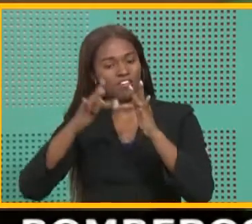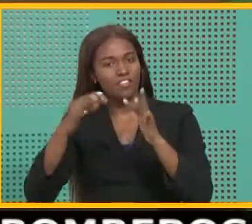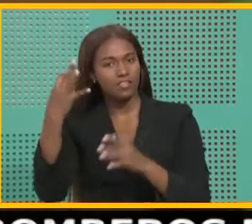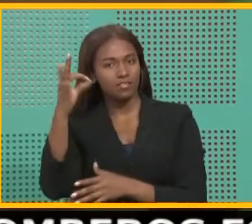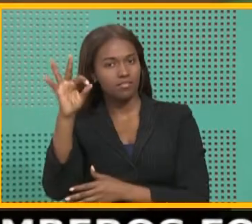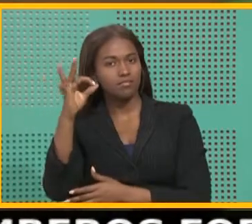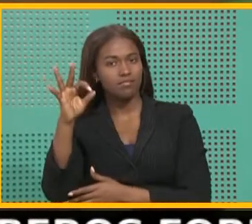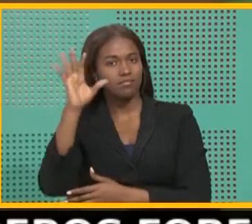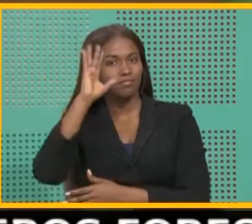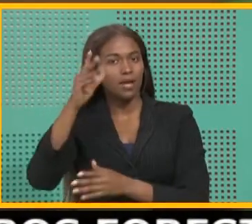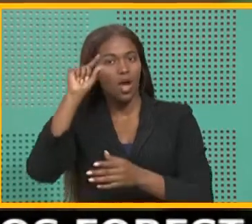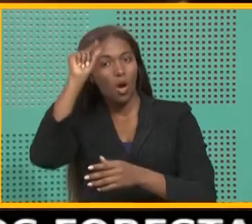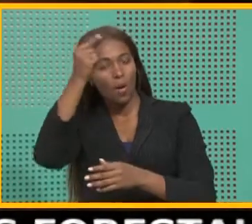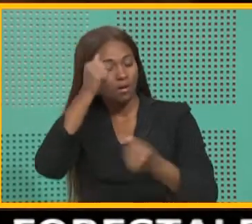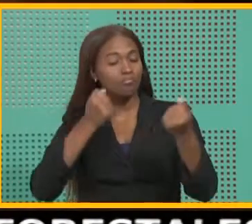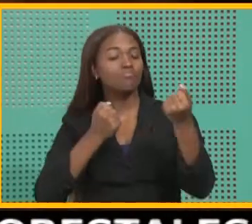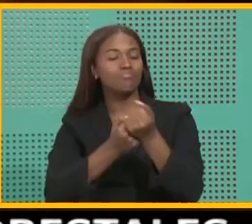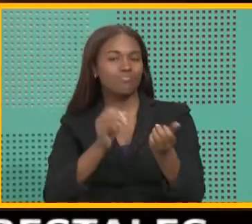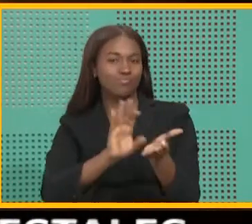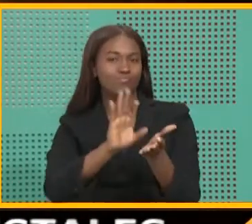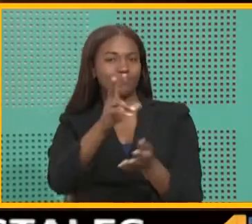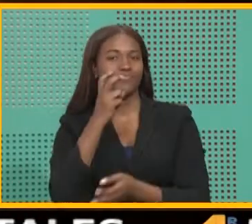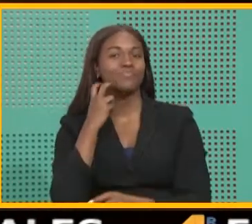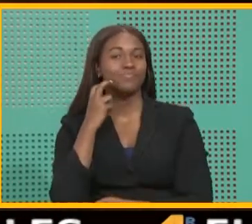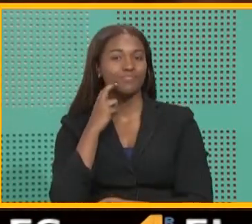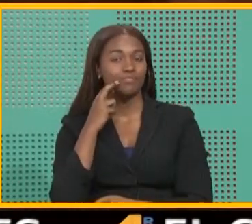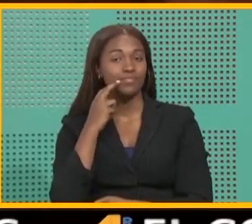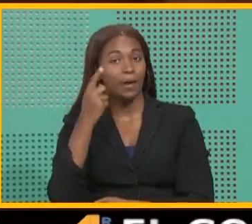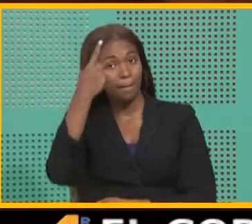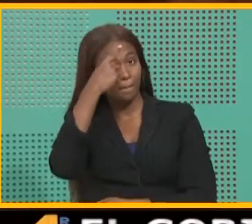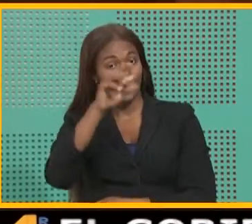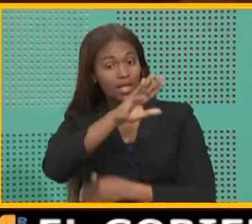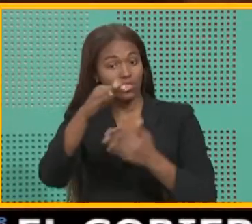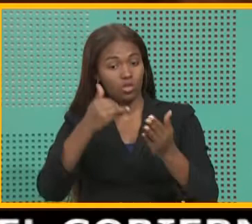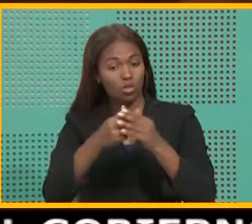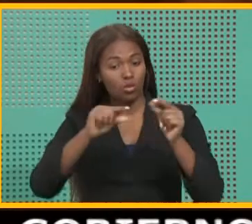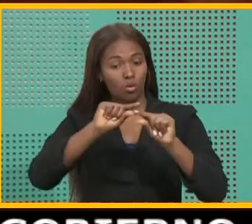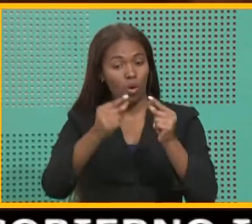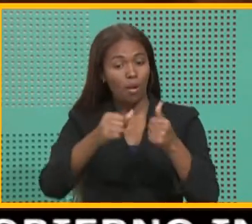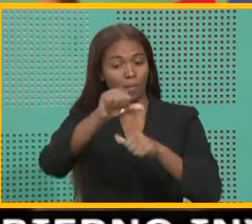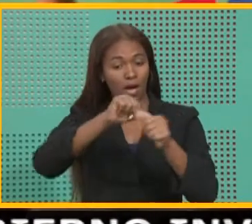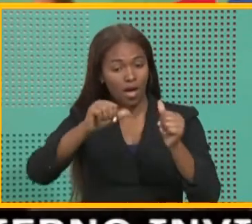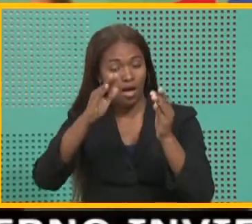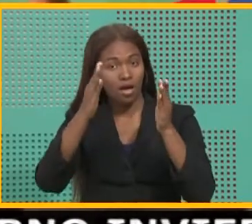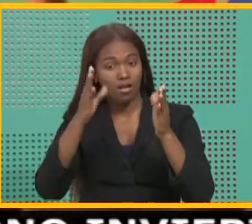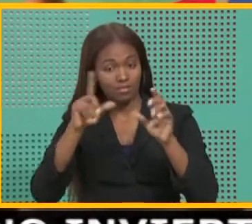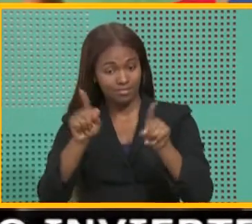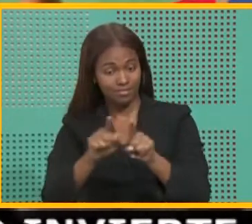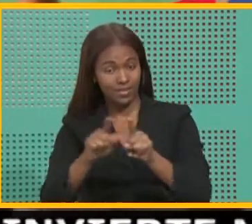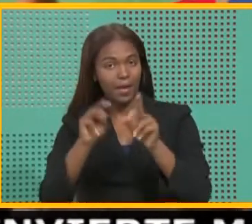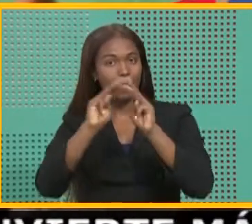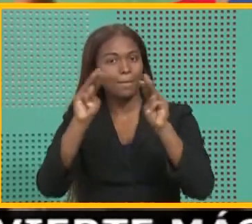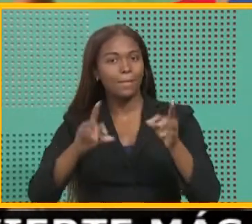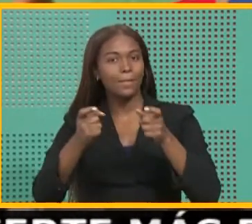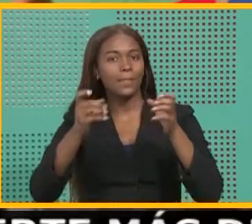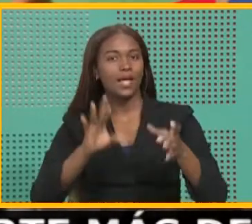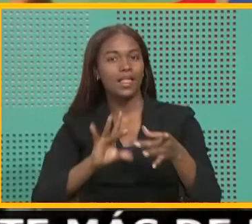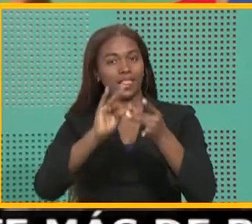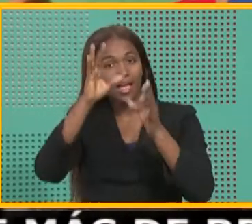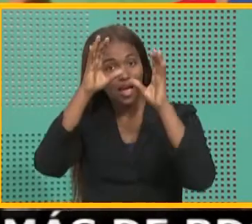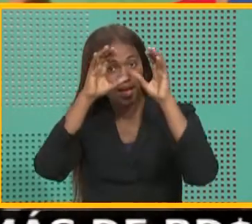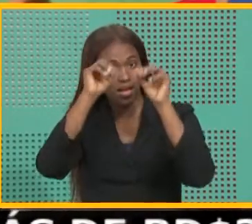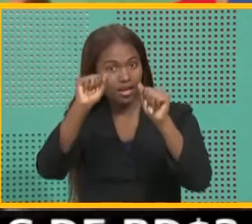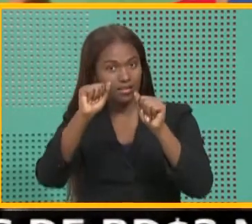19, el Estado lo va a donar. Y para todas las asociaciones también, el ministro administrativo de la